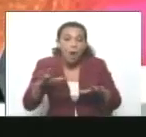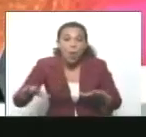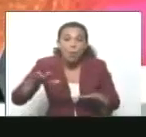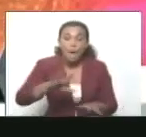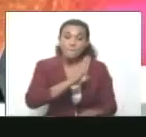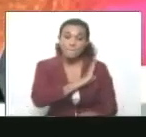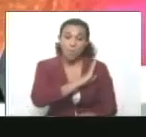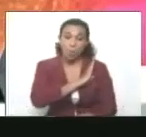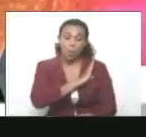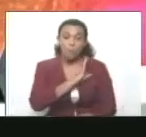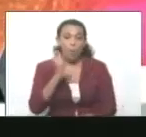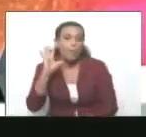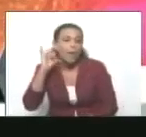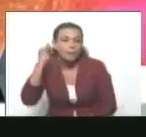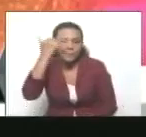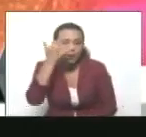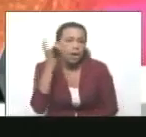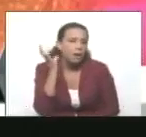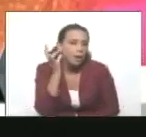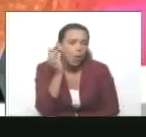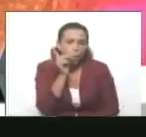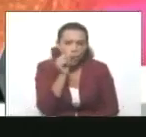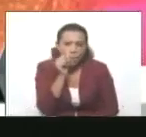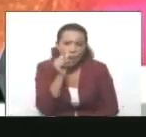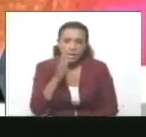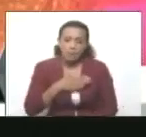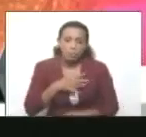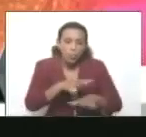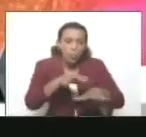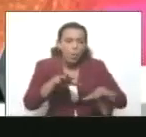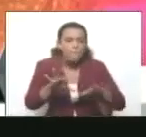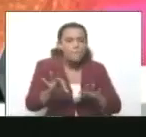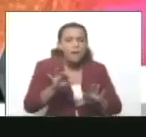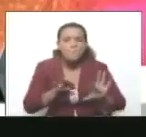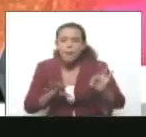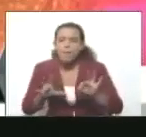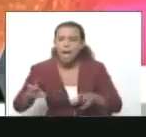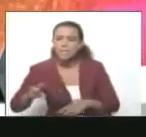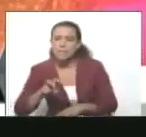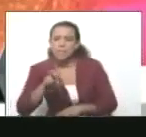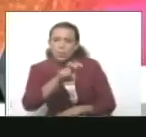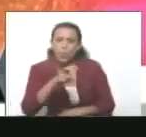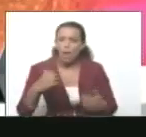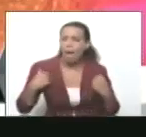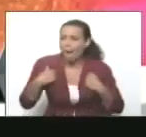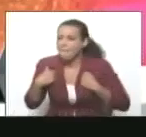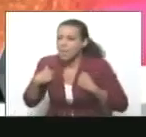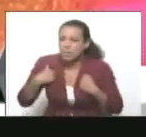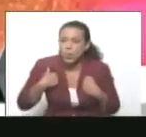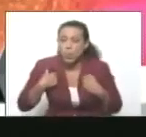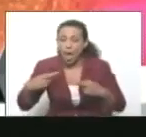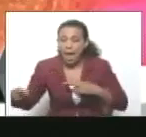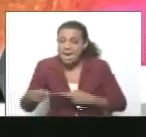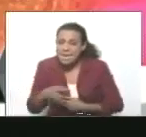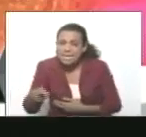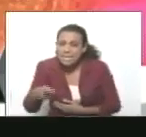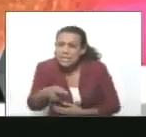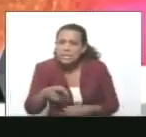los yaracuyanos y las yaracuyanas tengan sus opciones, senderismo, aventura, ríos,